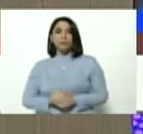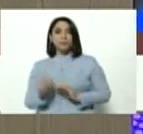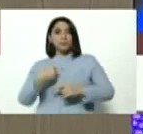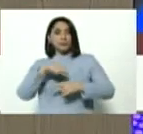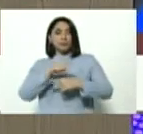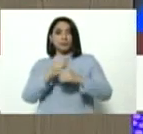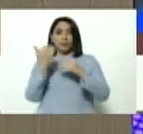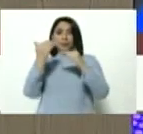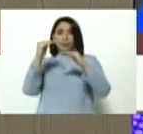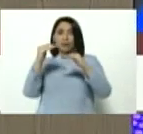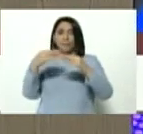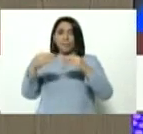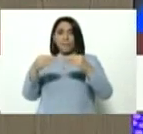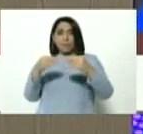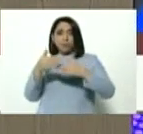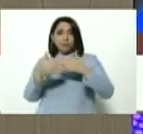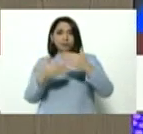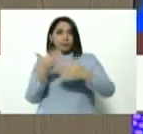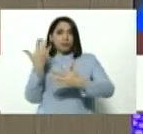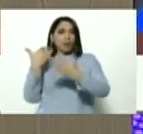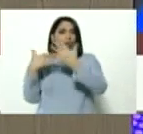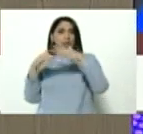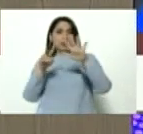flexibilización progresiva, hace 7 días,